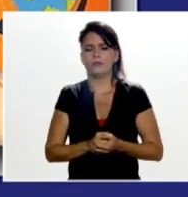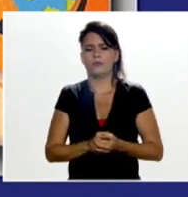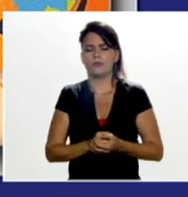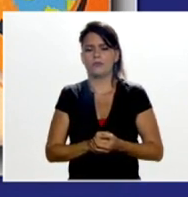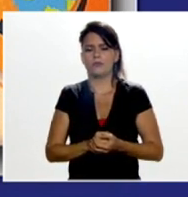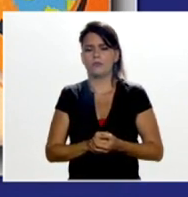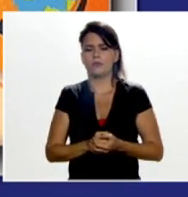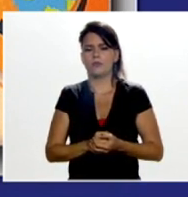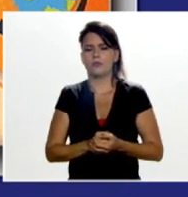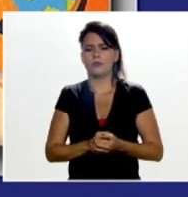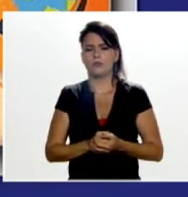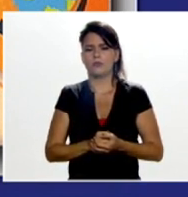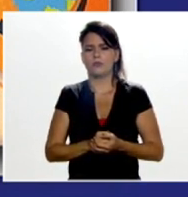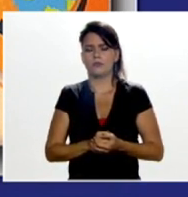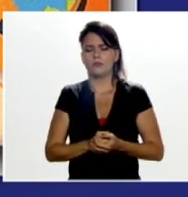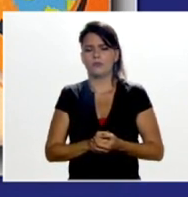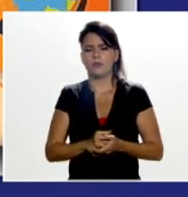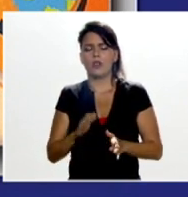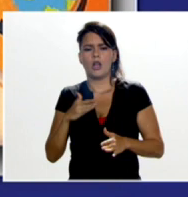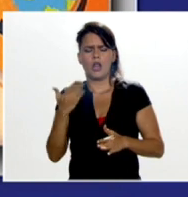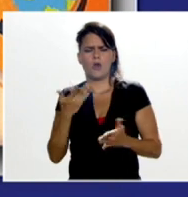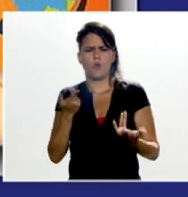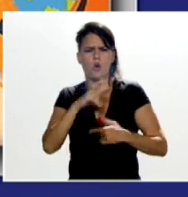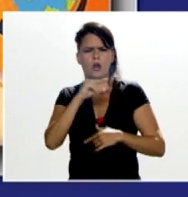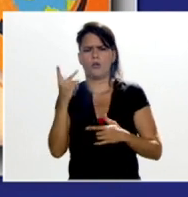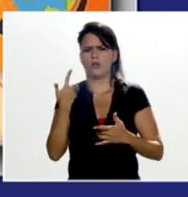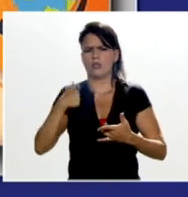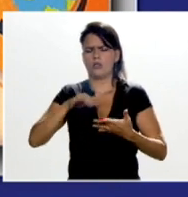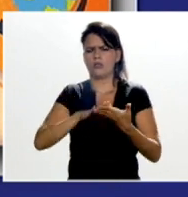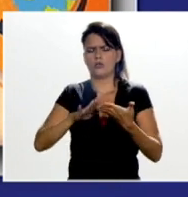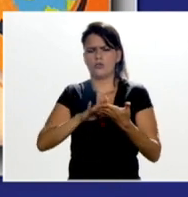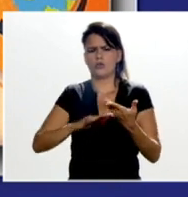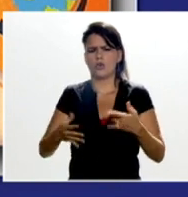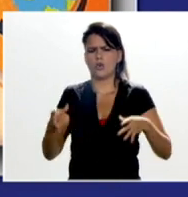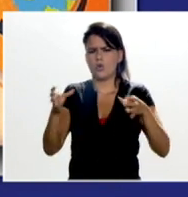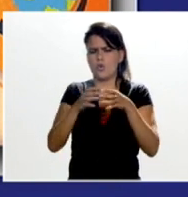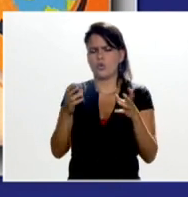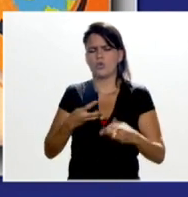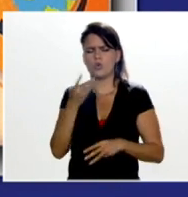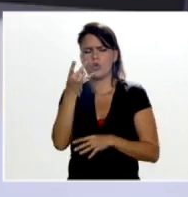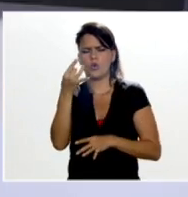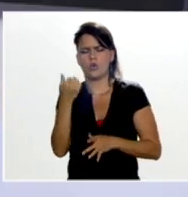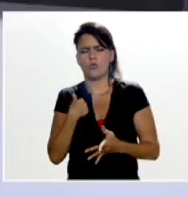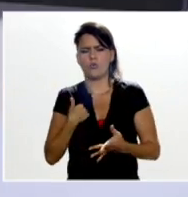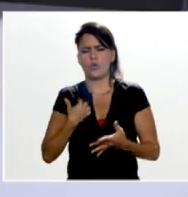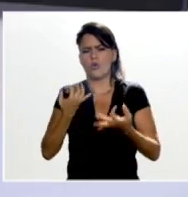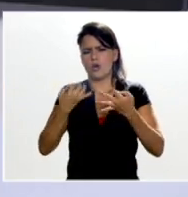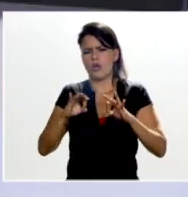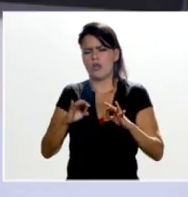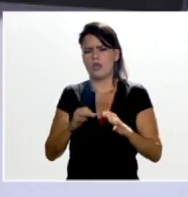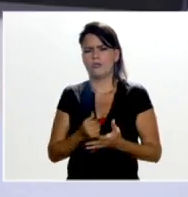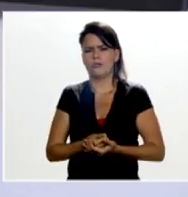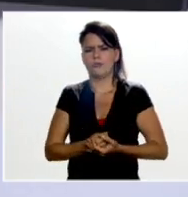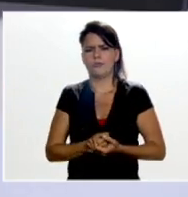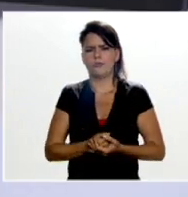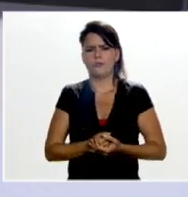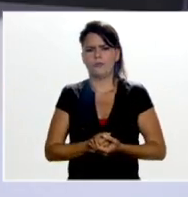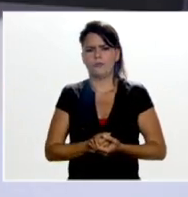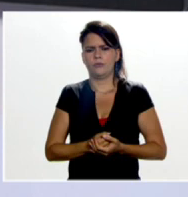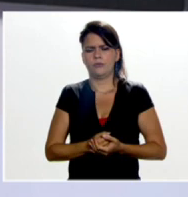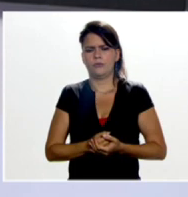latina, la cual no tenía solución en el conjunto de los números reales.